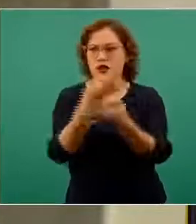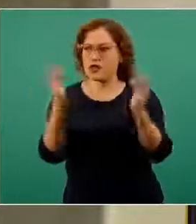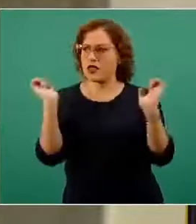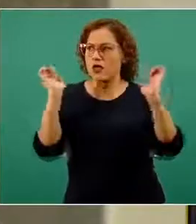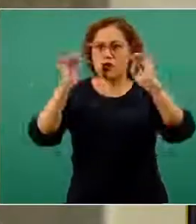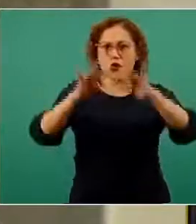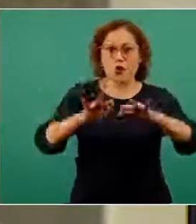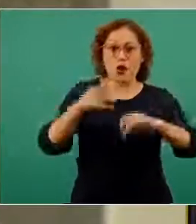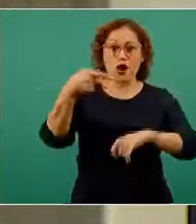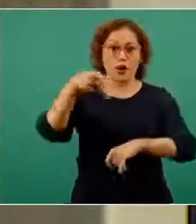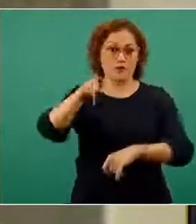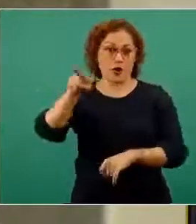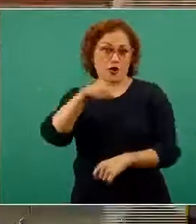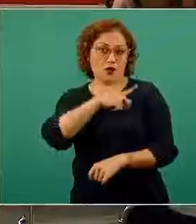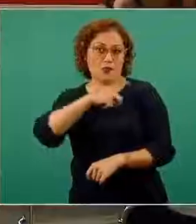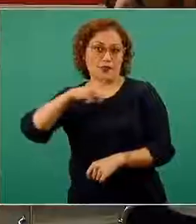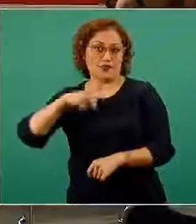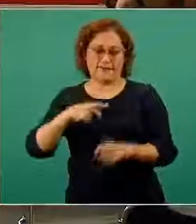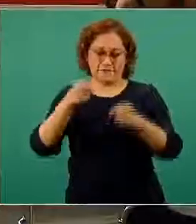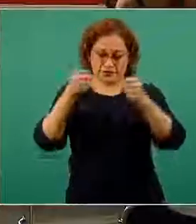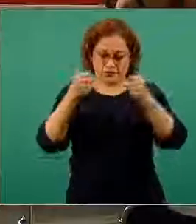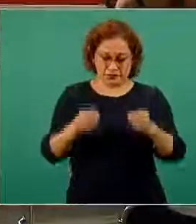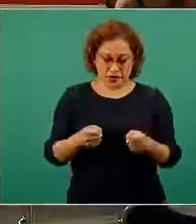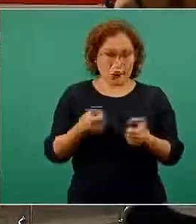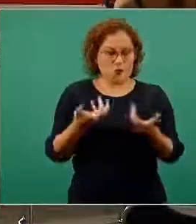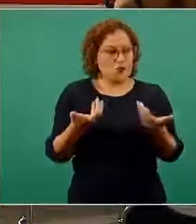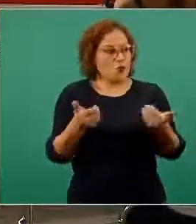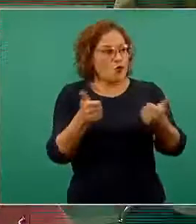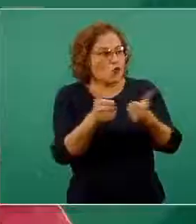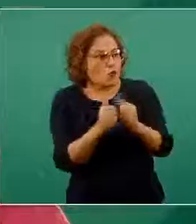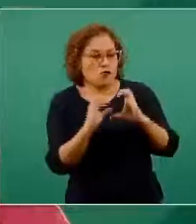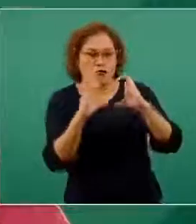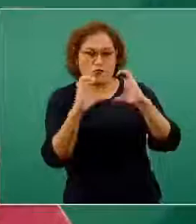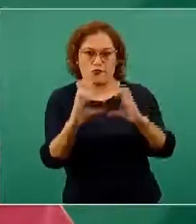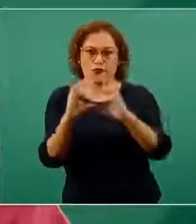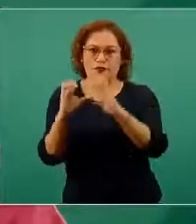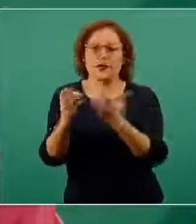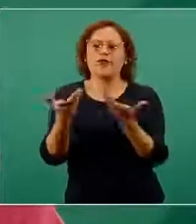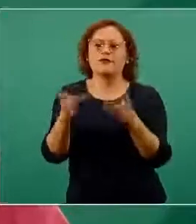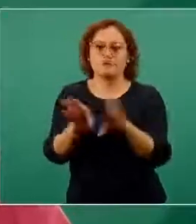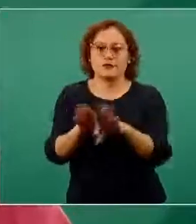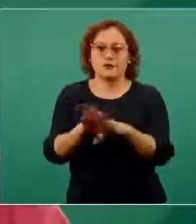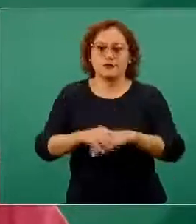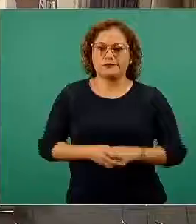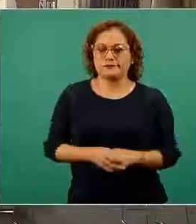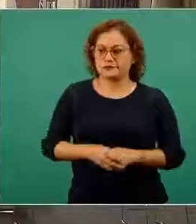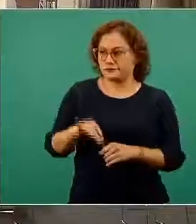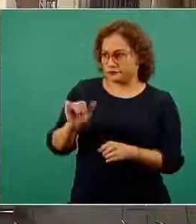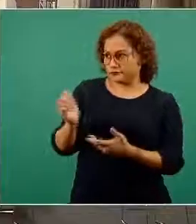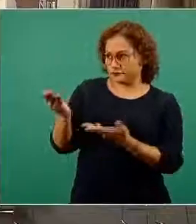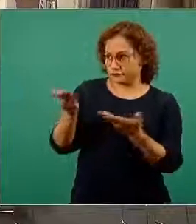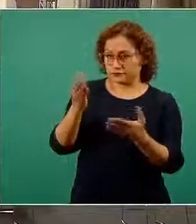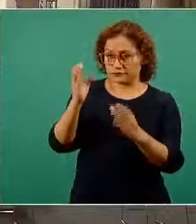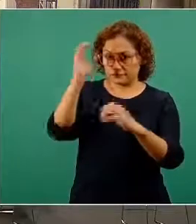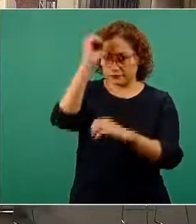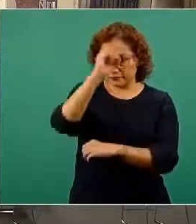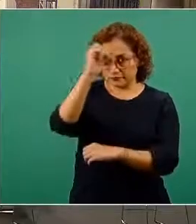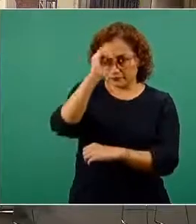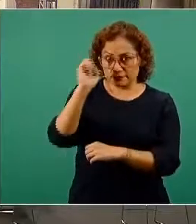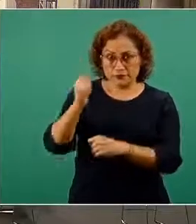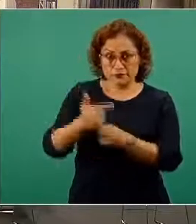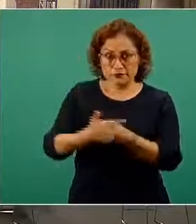los ciudadanos y en la seguridad de ellos. Gracias. Muchas gracias, Juan. Sí, no sé, doctor López Ridaura, si quiere comentar,